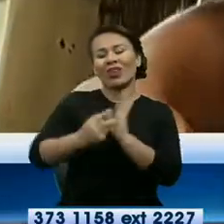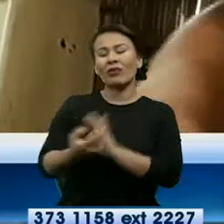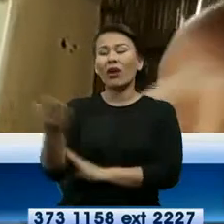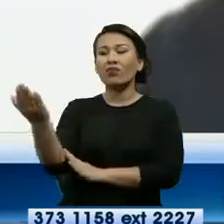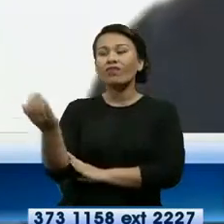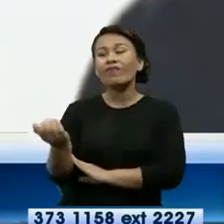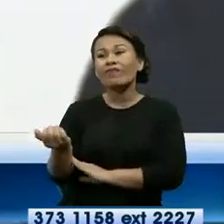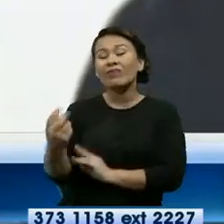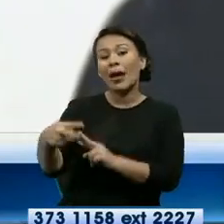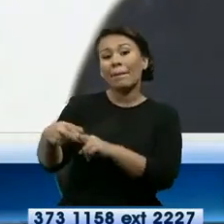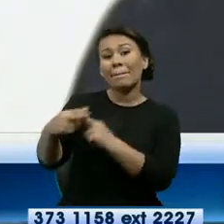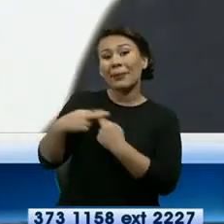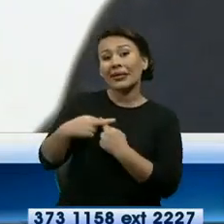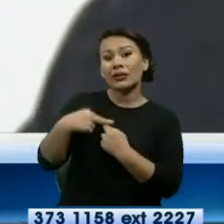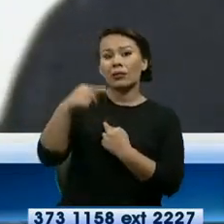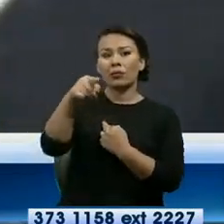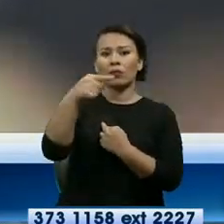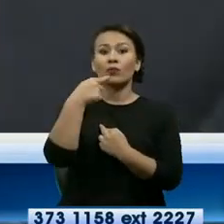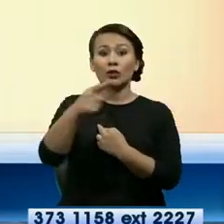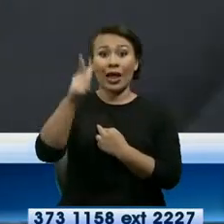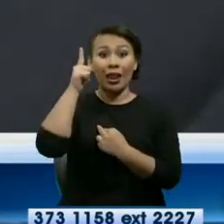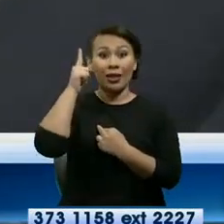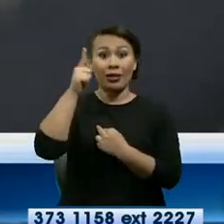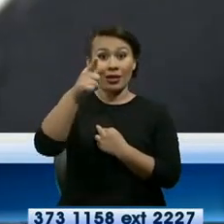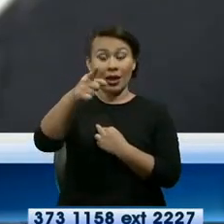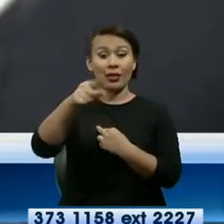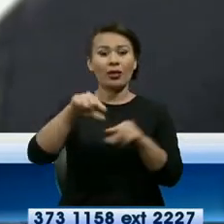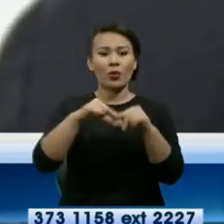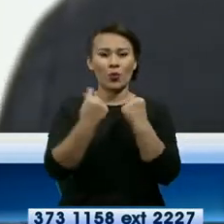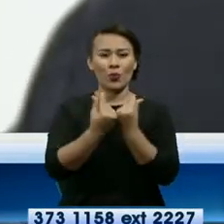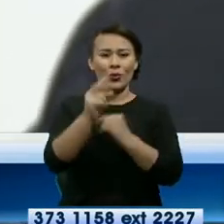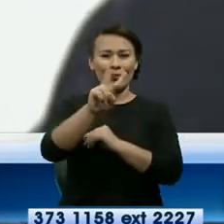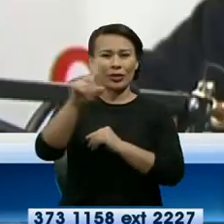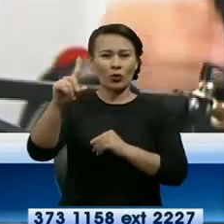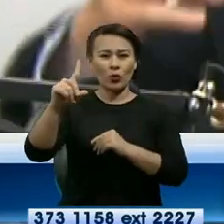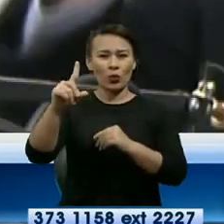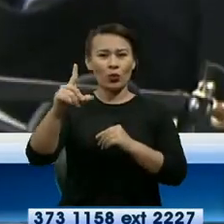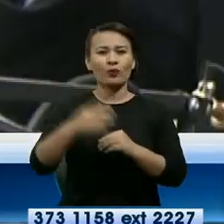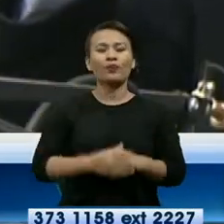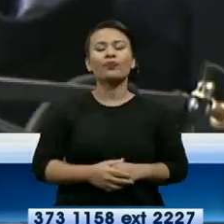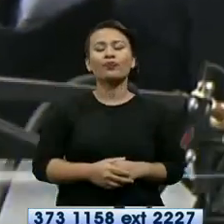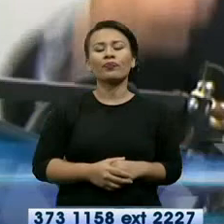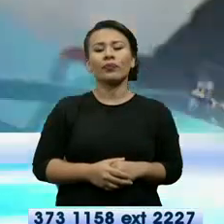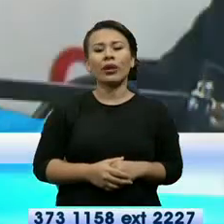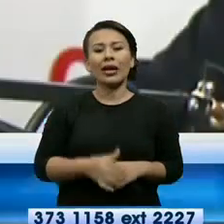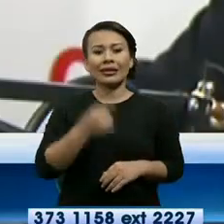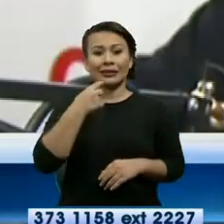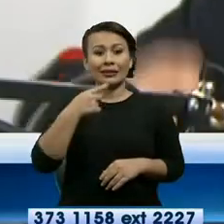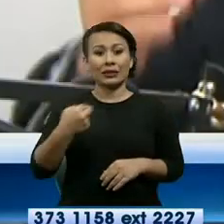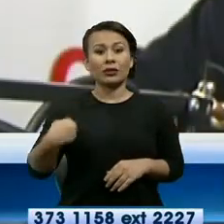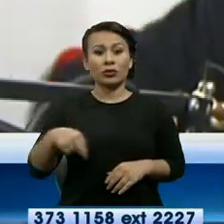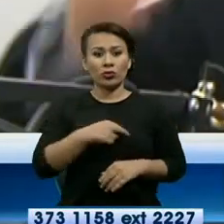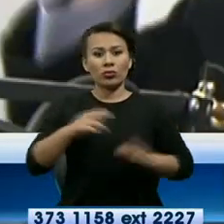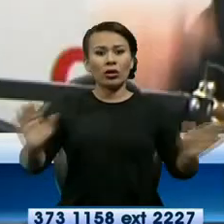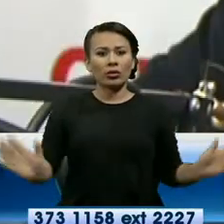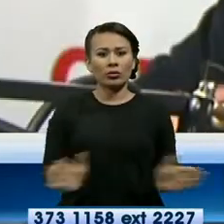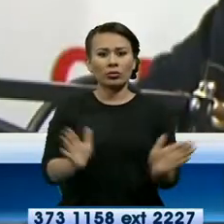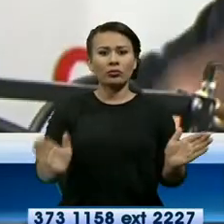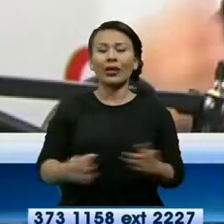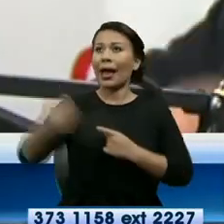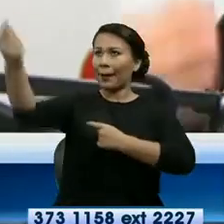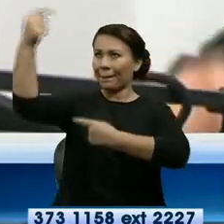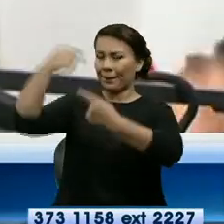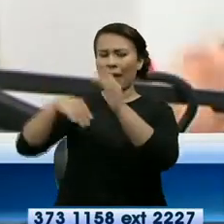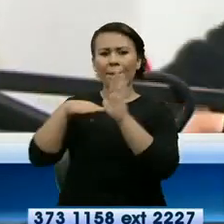Para ello, el líder de la lista 21 cree tener la solución. Vamos a promover el ingreso al Ecuador